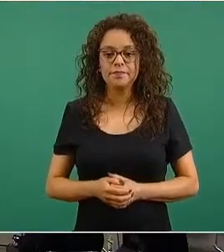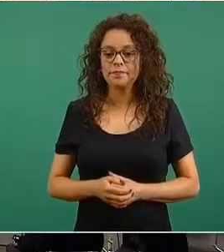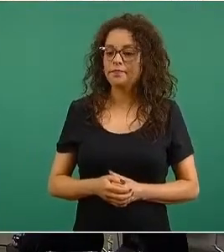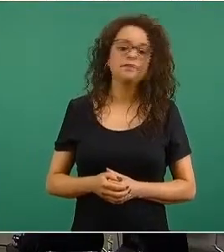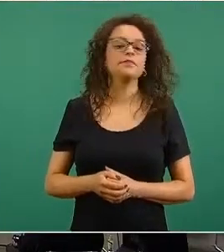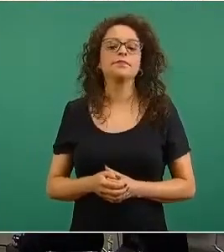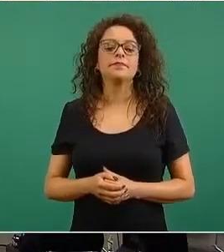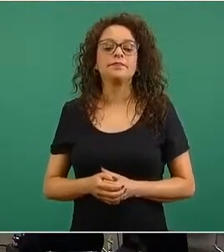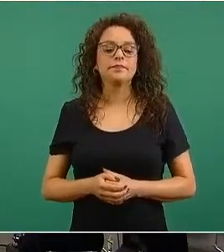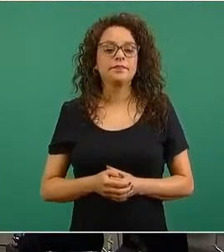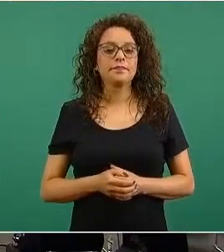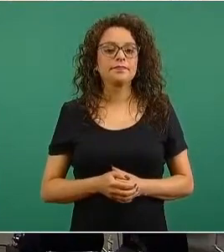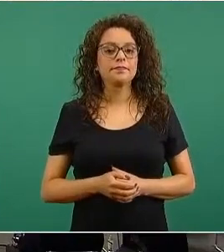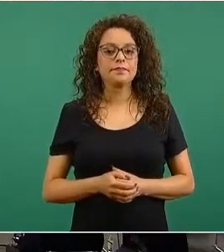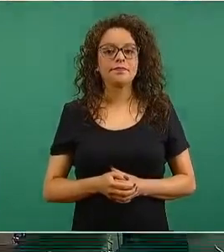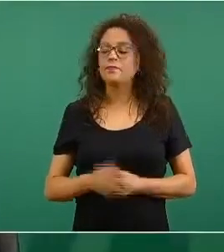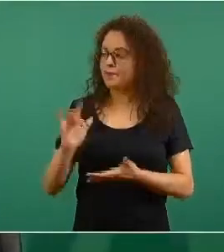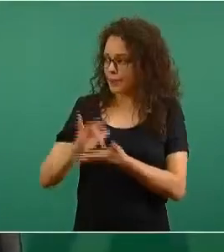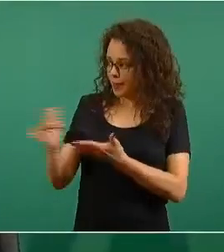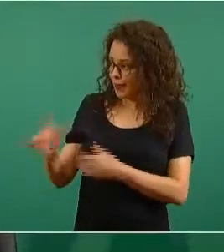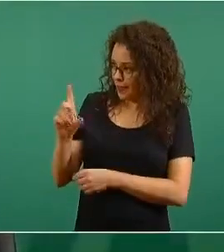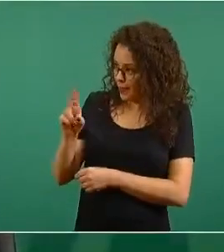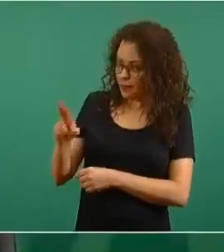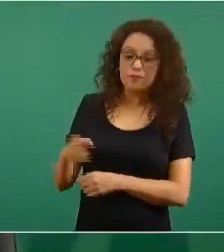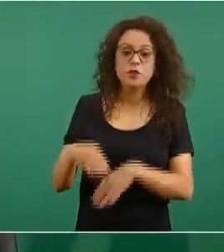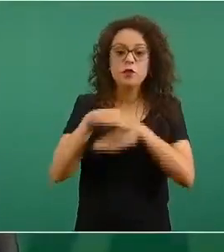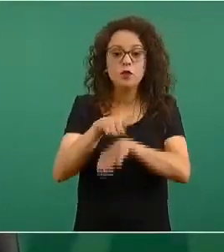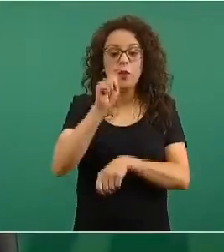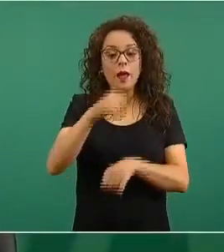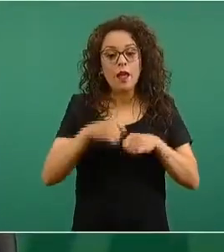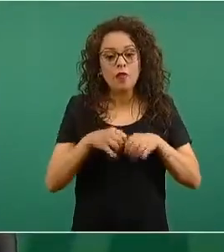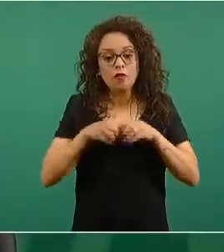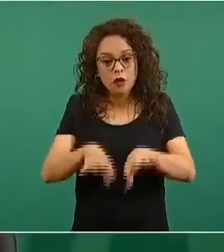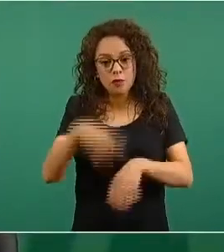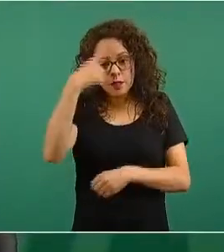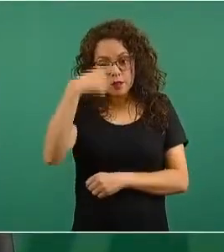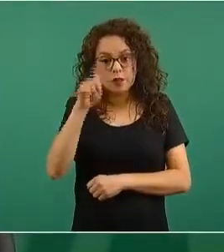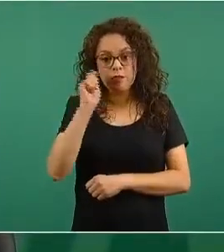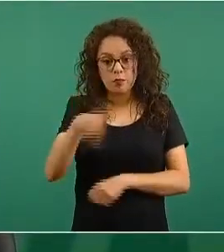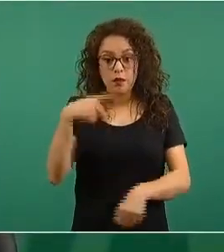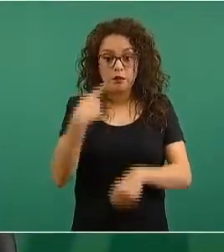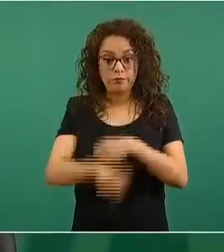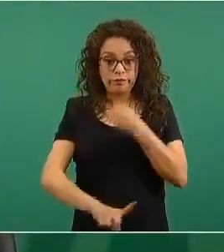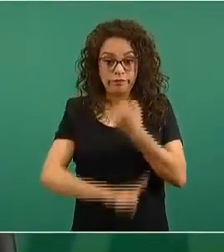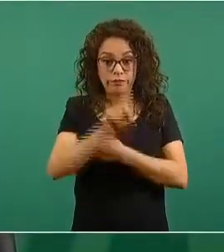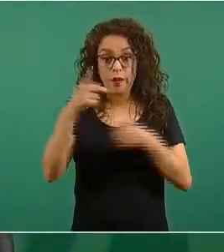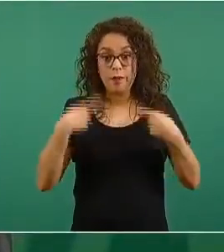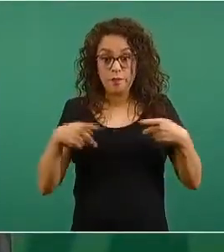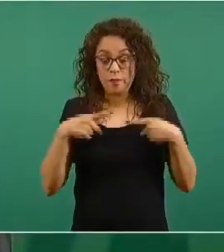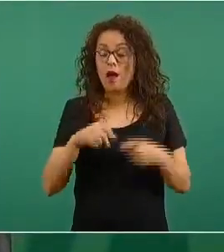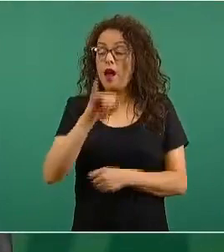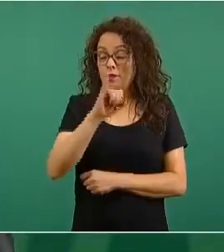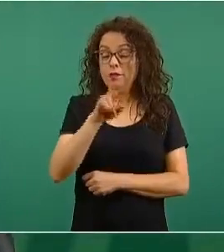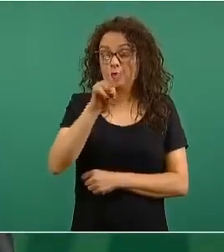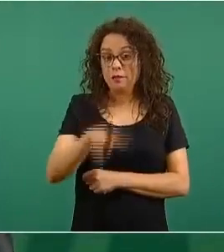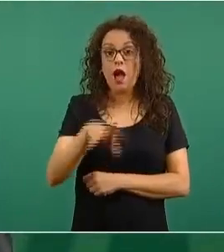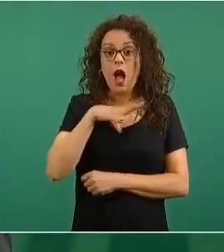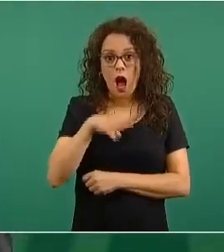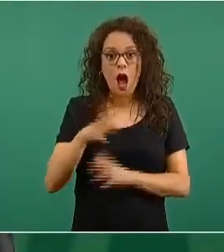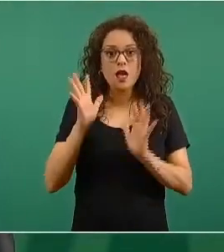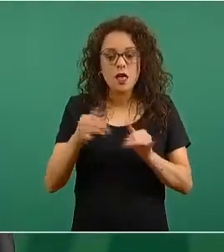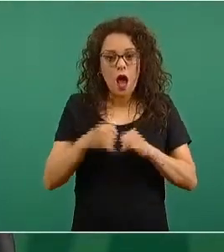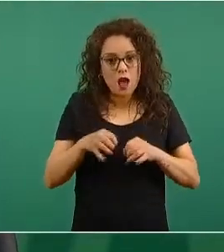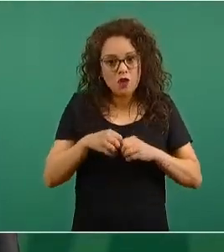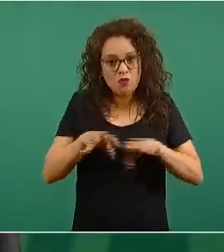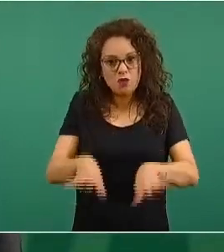doctor. Sobre información, comunicación de riesgos a las personas, efectivamente estamos preparando infografías, que